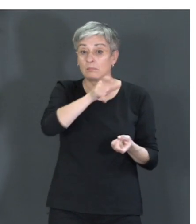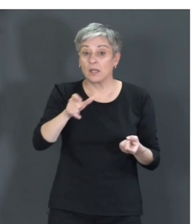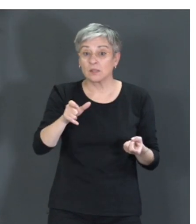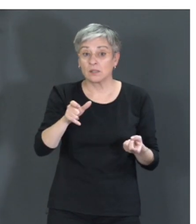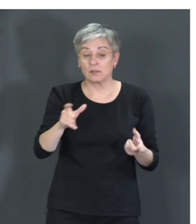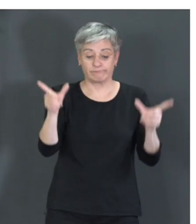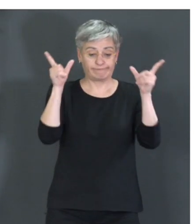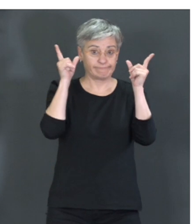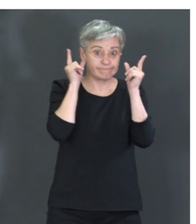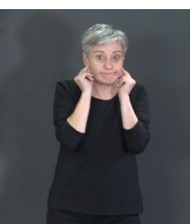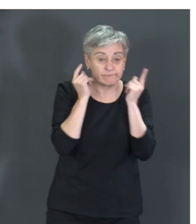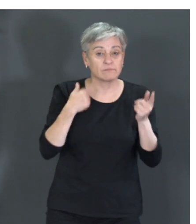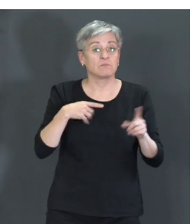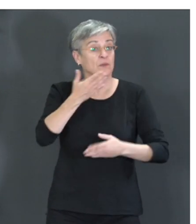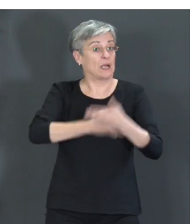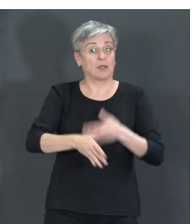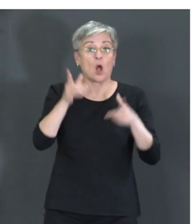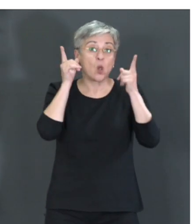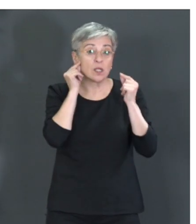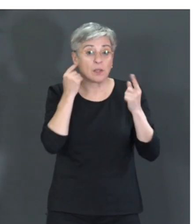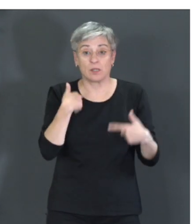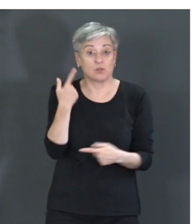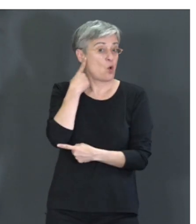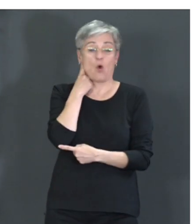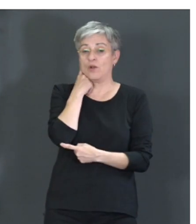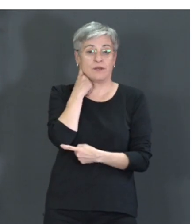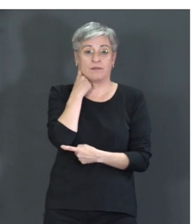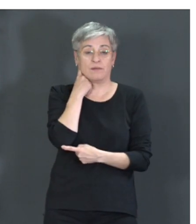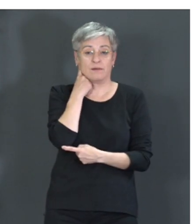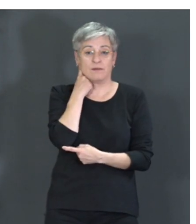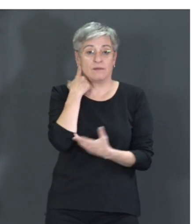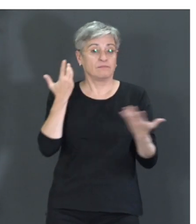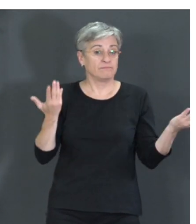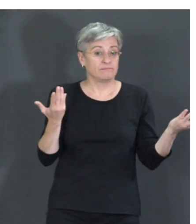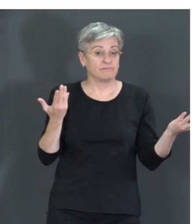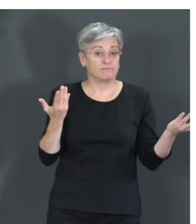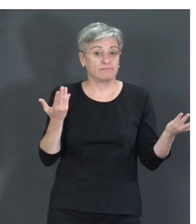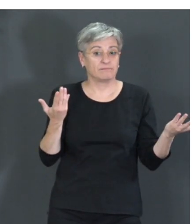con discapacidad auditiva que no escuchen, ¿no?